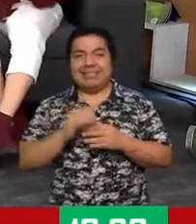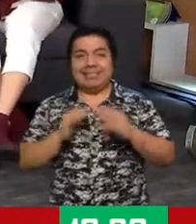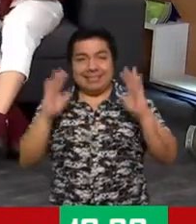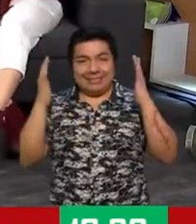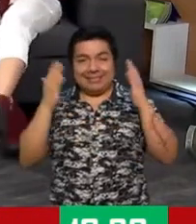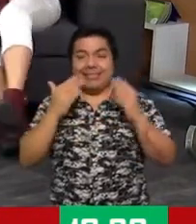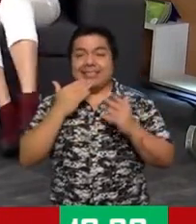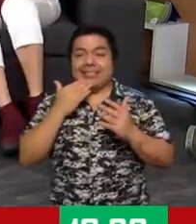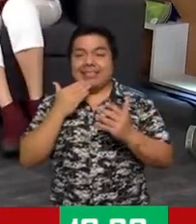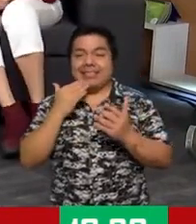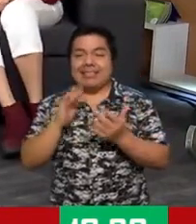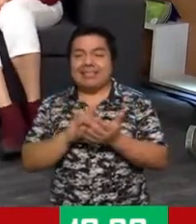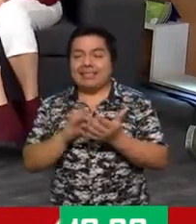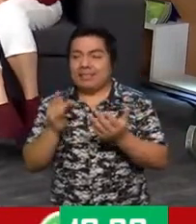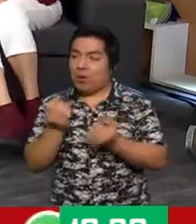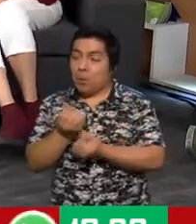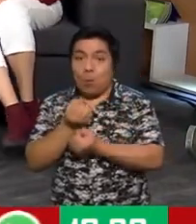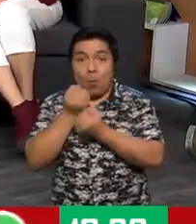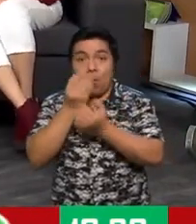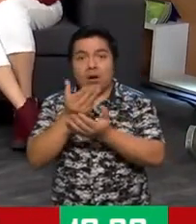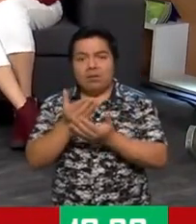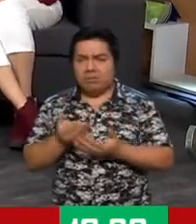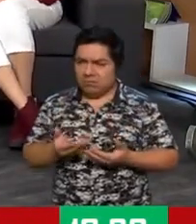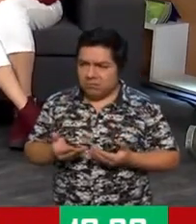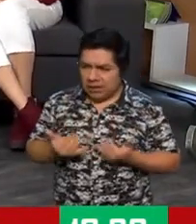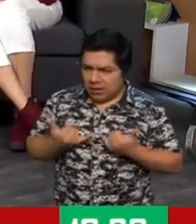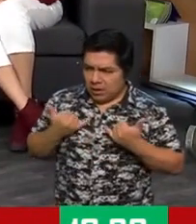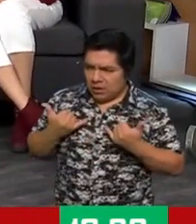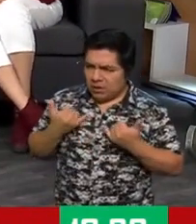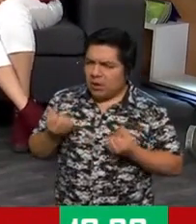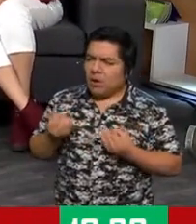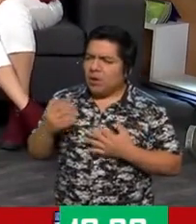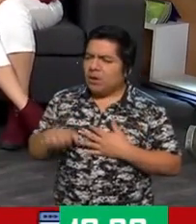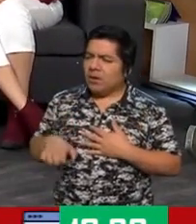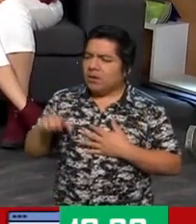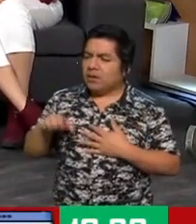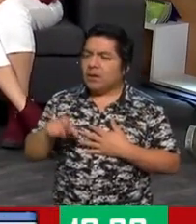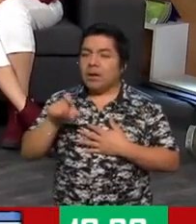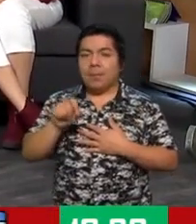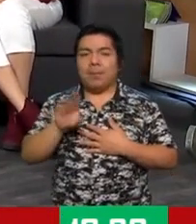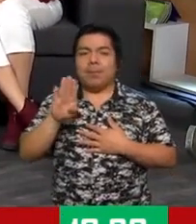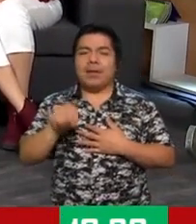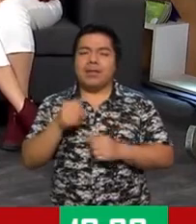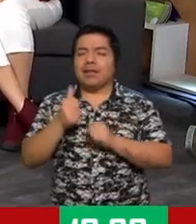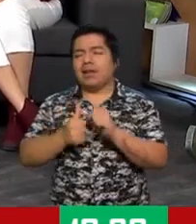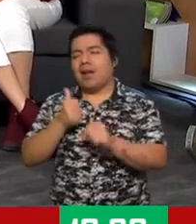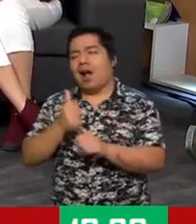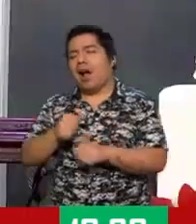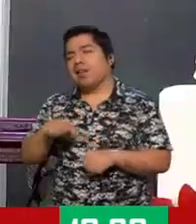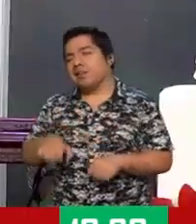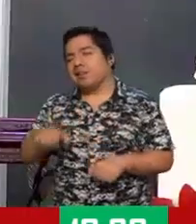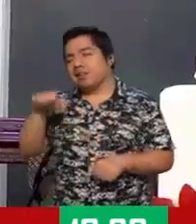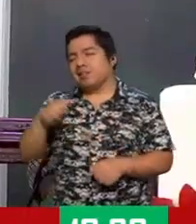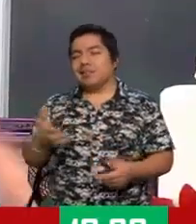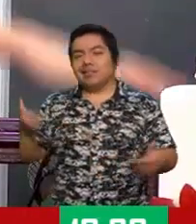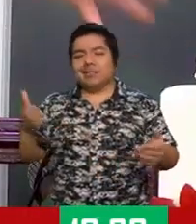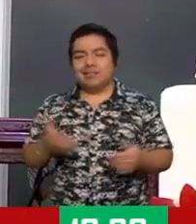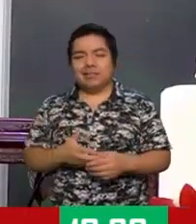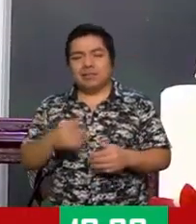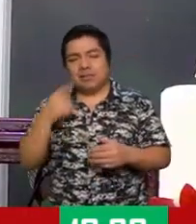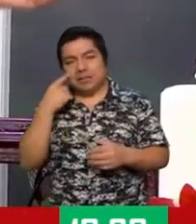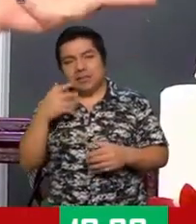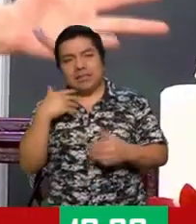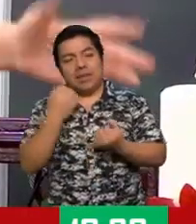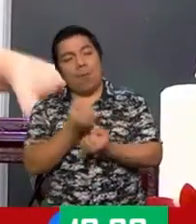Ándele, poeta, señora. Mira qué chavita. ¿Qué edad tienes, Yasmín? 29 años. Está chavita. Oiga, ¿qué edad descubrió usted